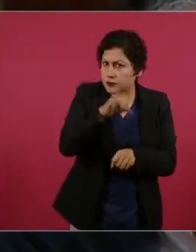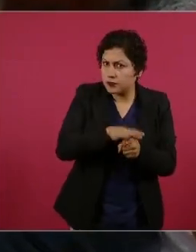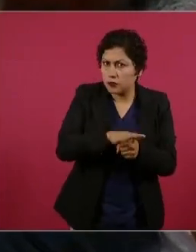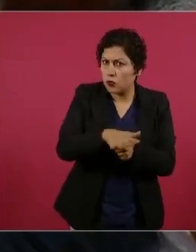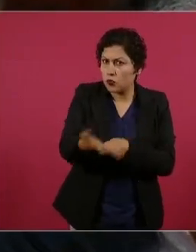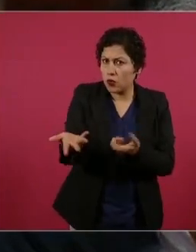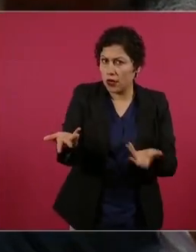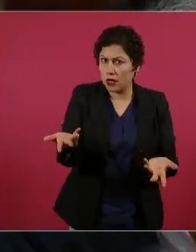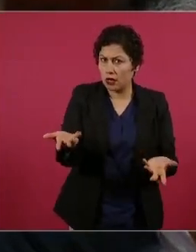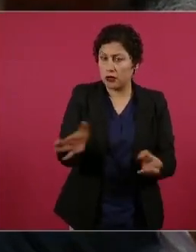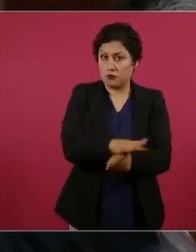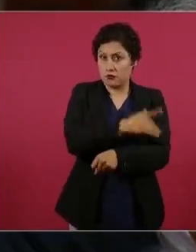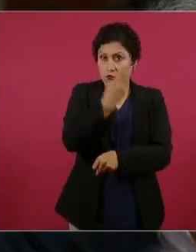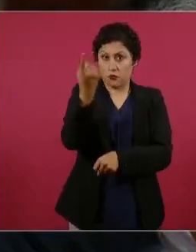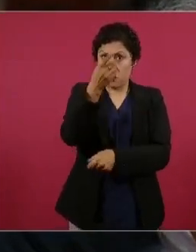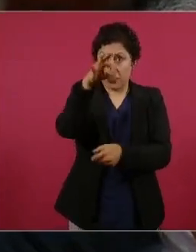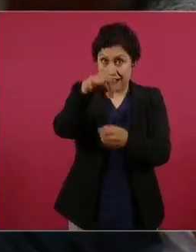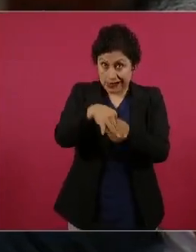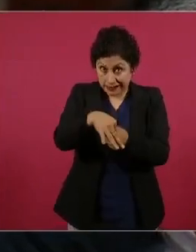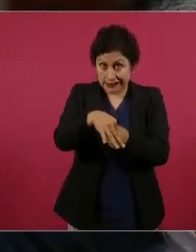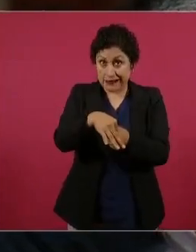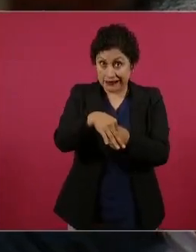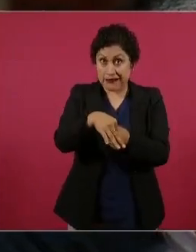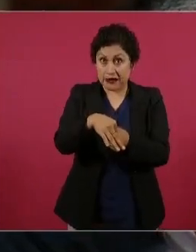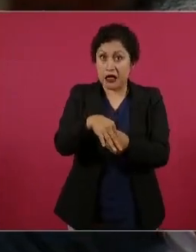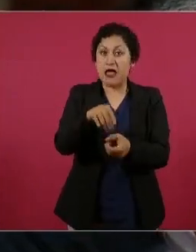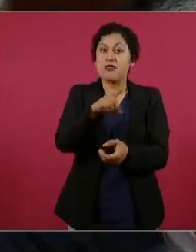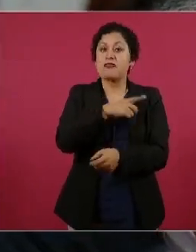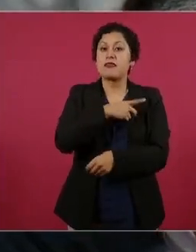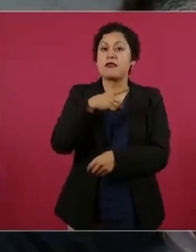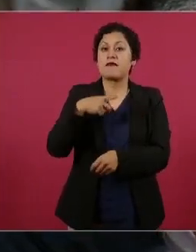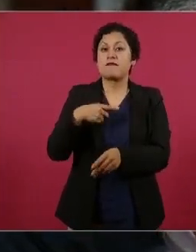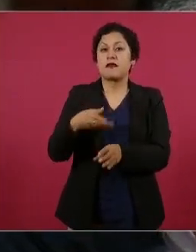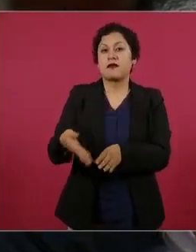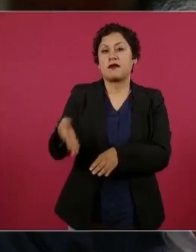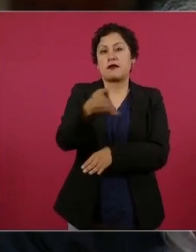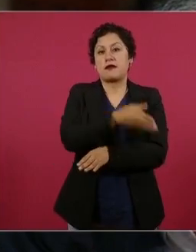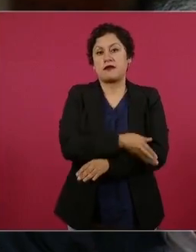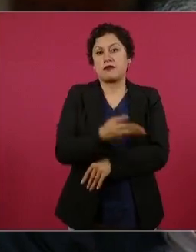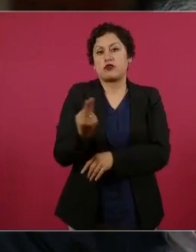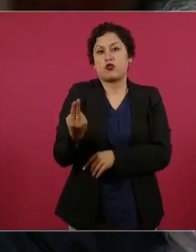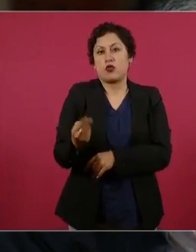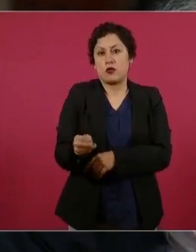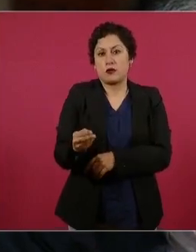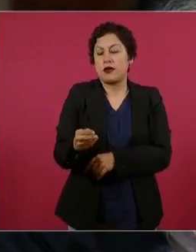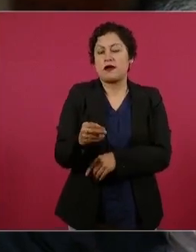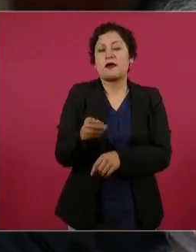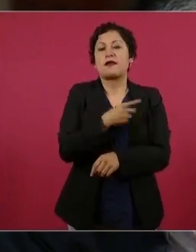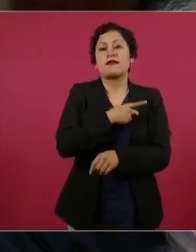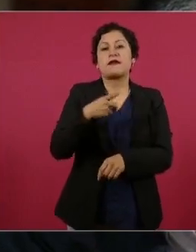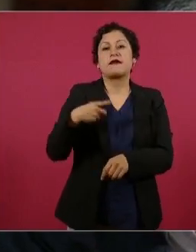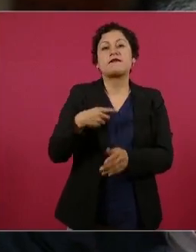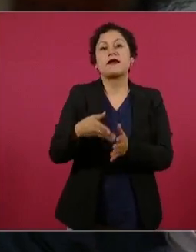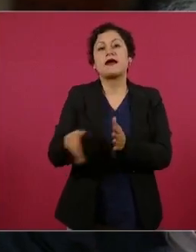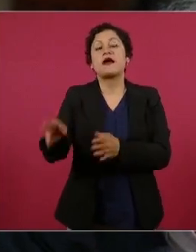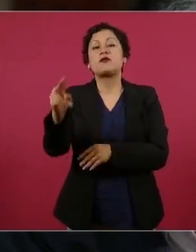elecciones deberían de haberse dado en noviembre y se adelantaron al mes de